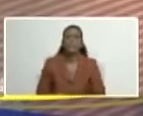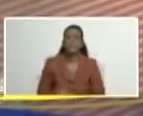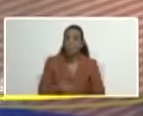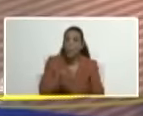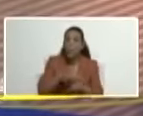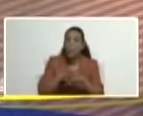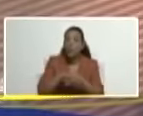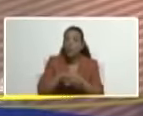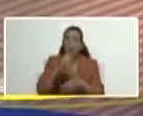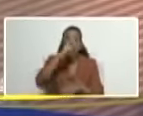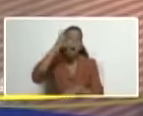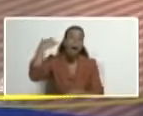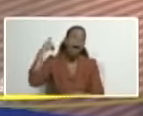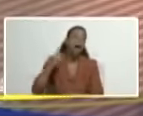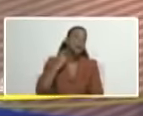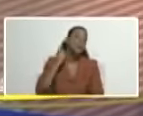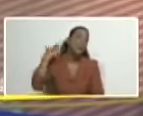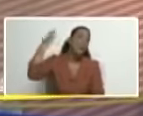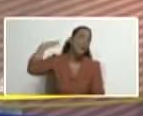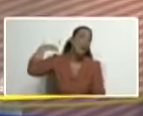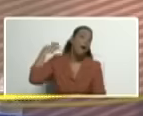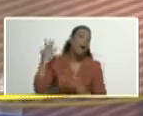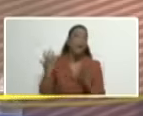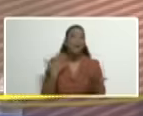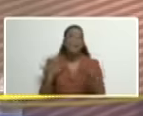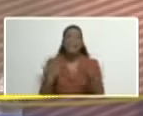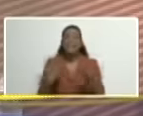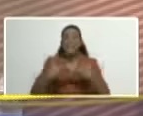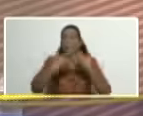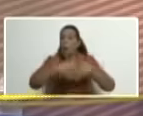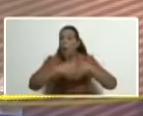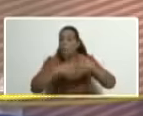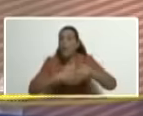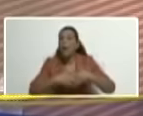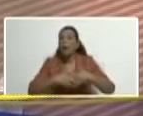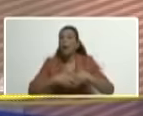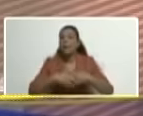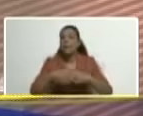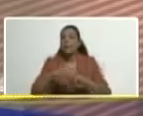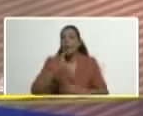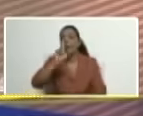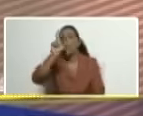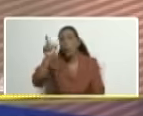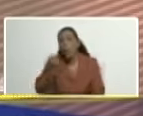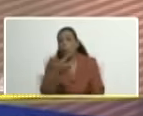es como la época de la compañía guipuzcoana.